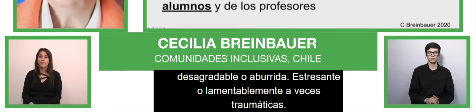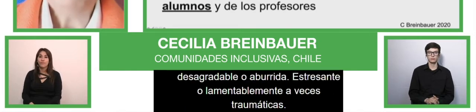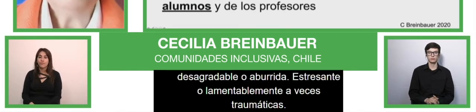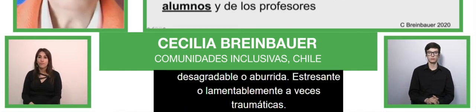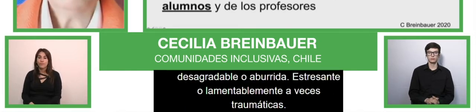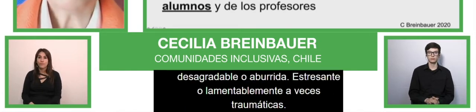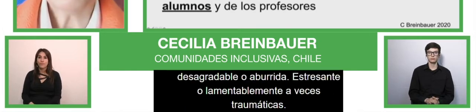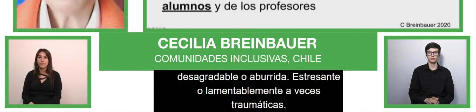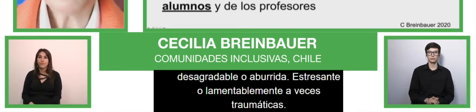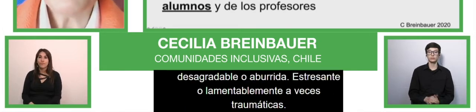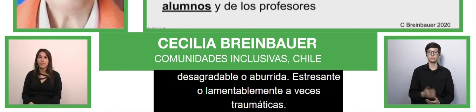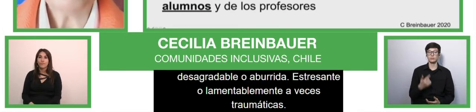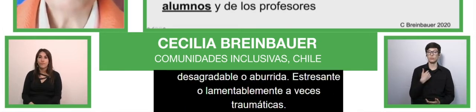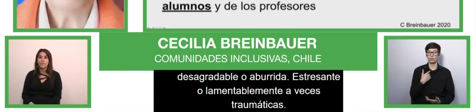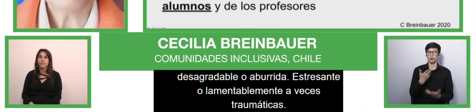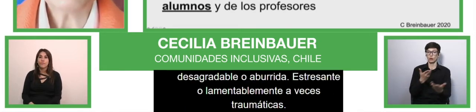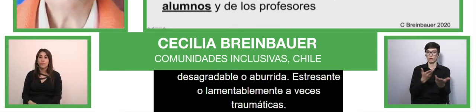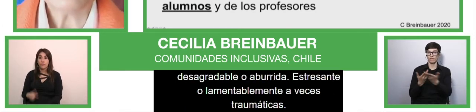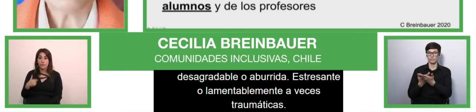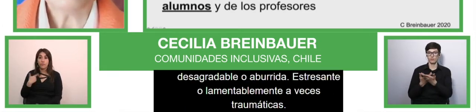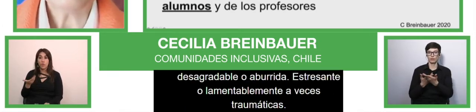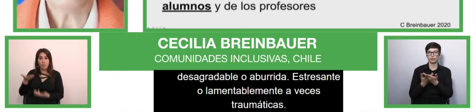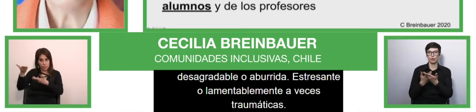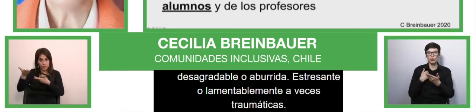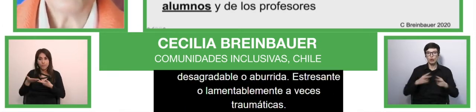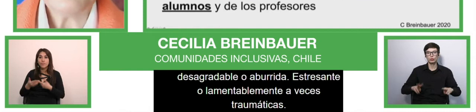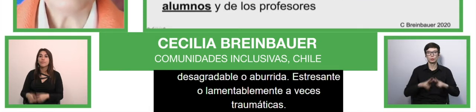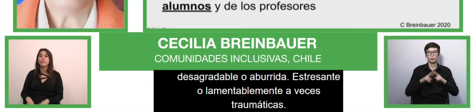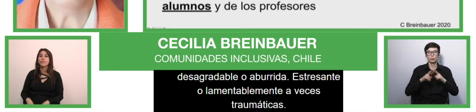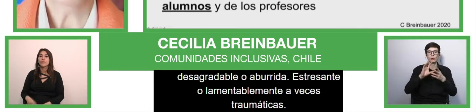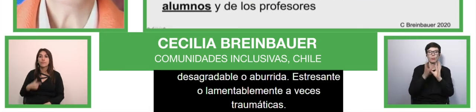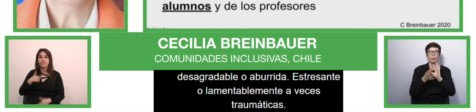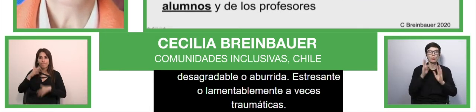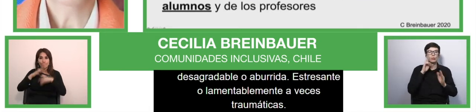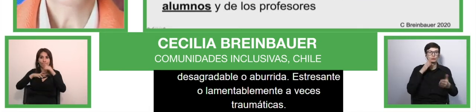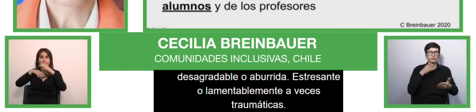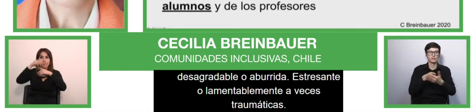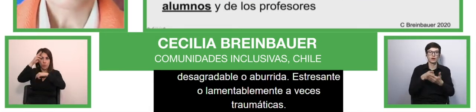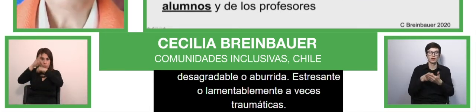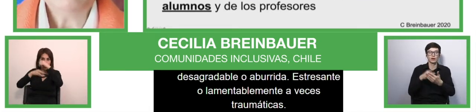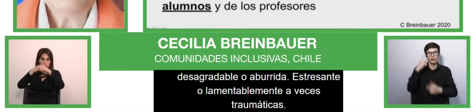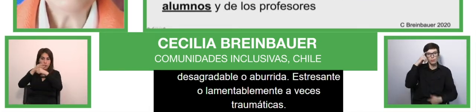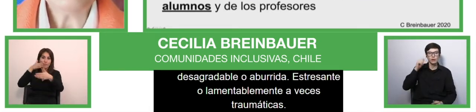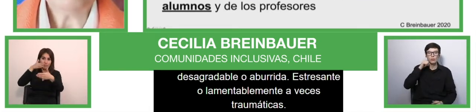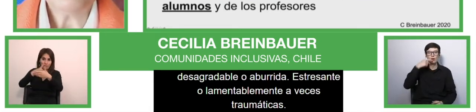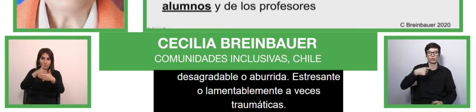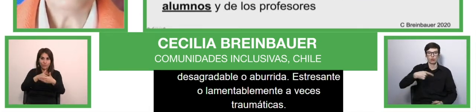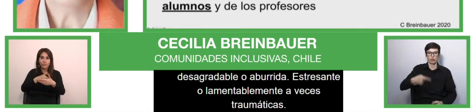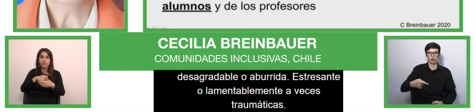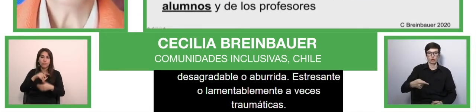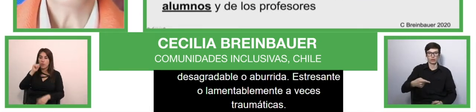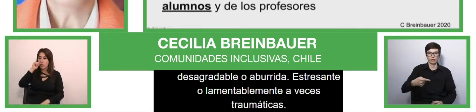les invito a construir un mundo sin barreras cotidianas experiencias cotidianas